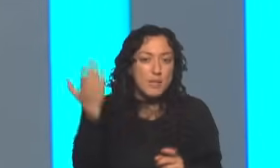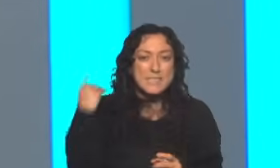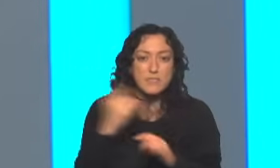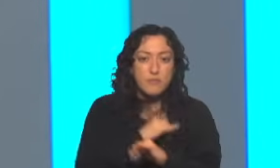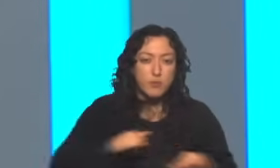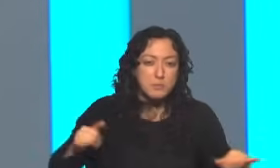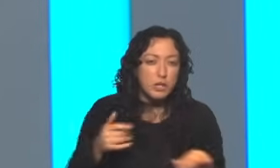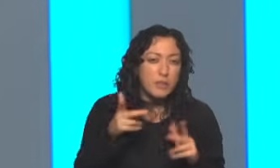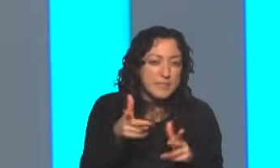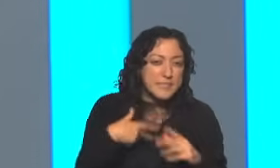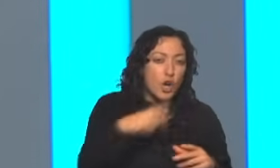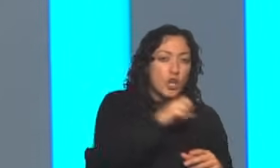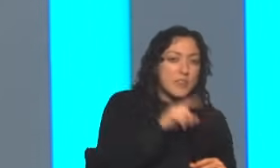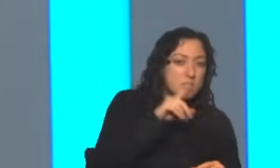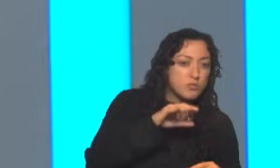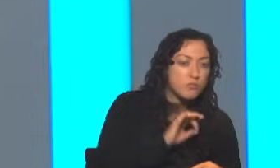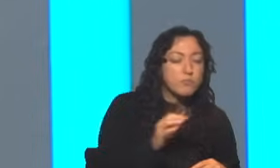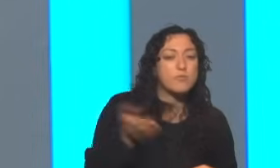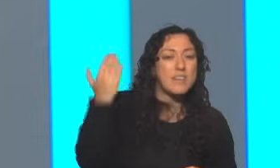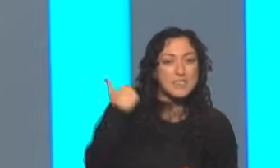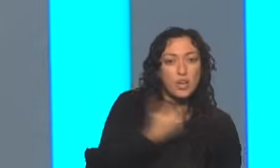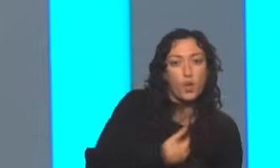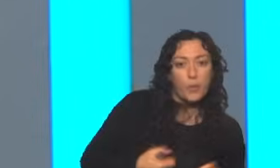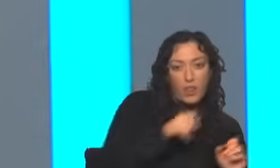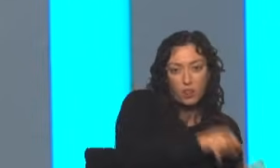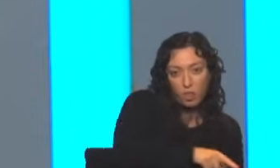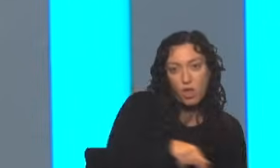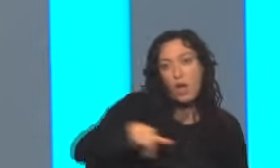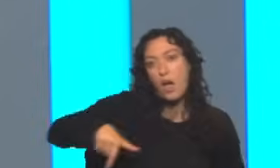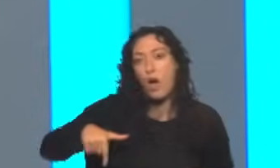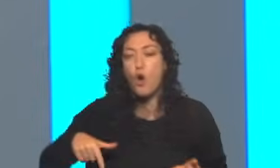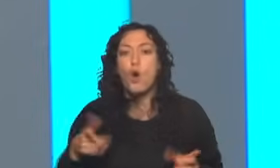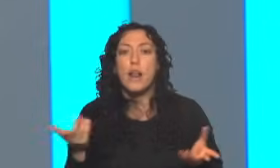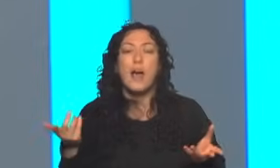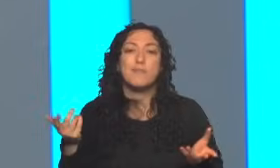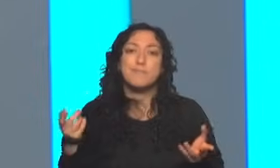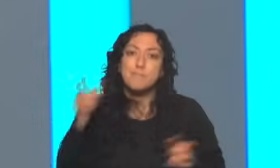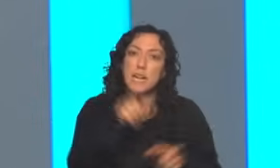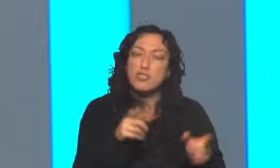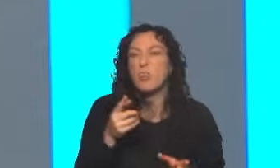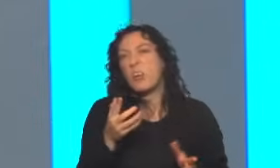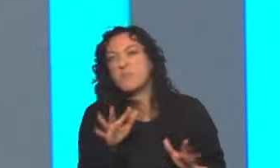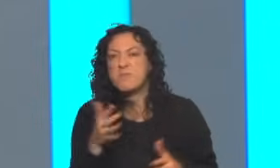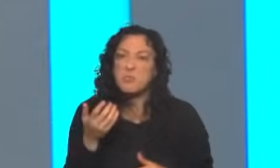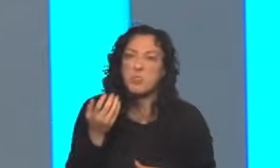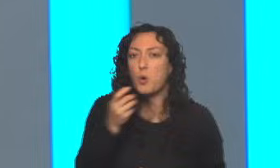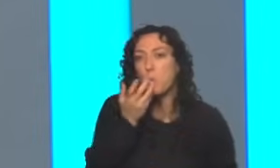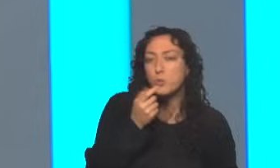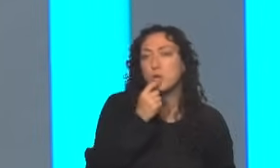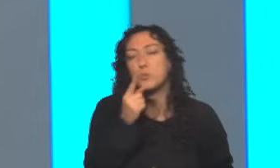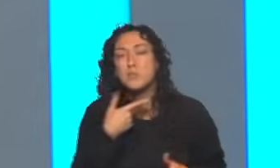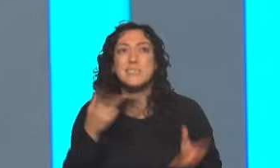que viene de un gobierno de Cortizo. Bueno, ya me dirás, pero entiendo que se va con una popularidad bastante baja y después, sobre todo, de las